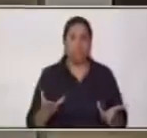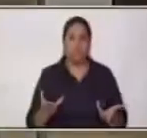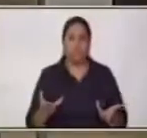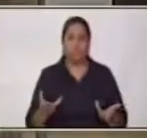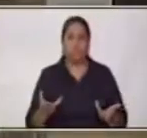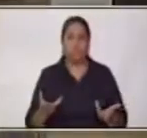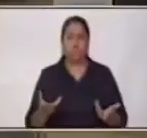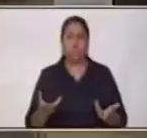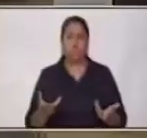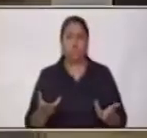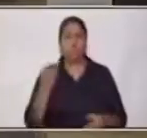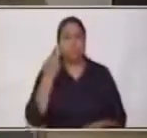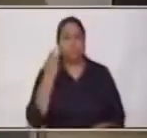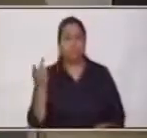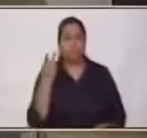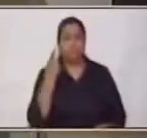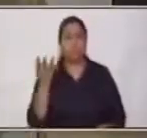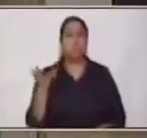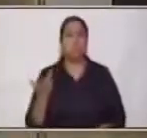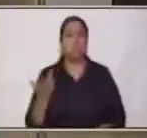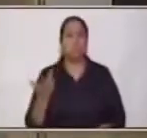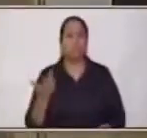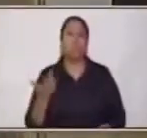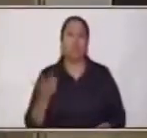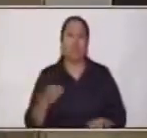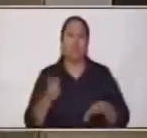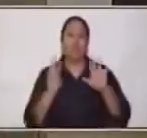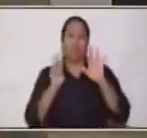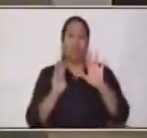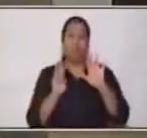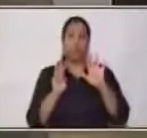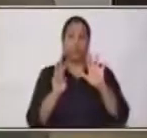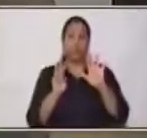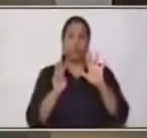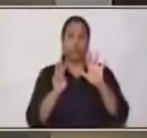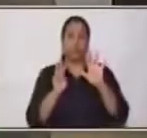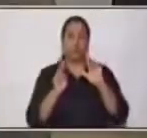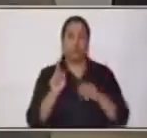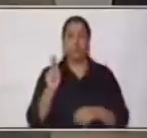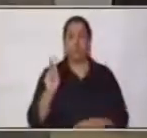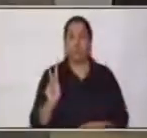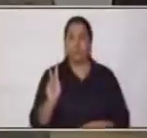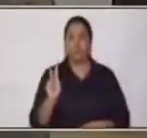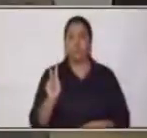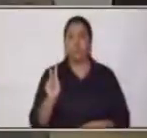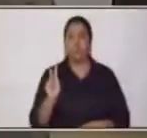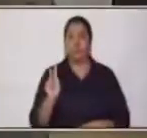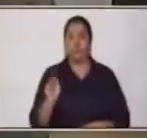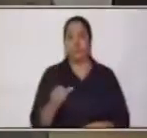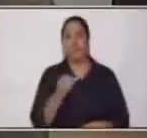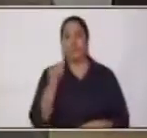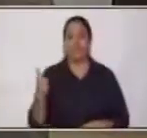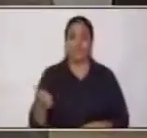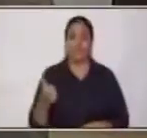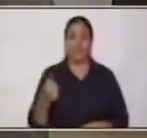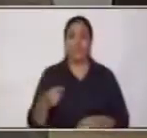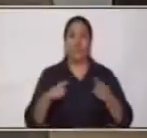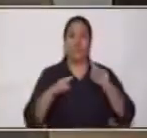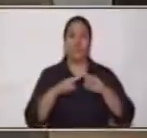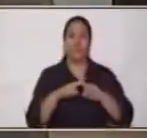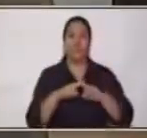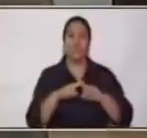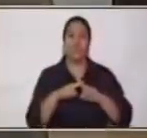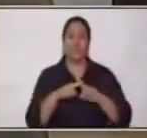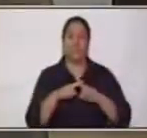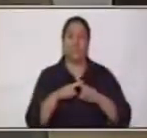vamos a ver, teníamos 8. 8. 8 en Y, aquí está 8 en Y. 8. Y, perdón, en X, en